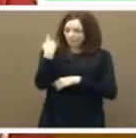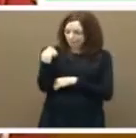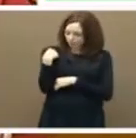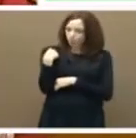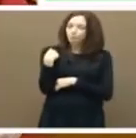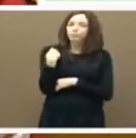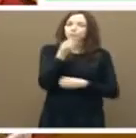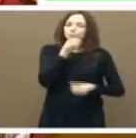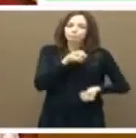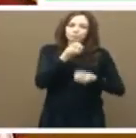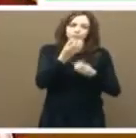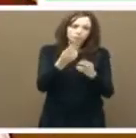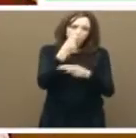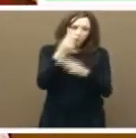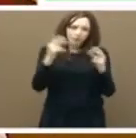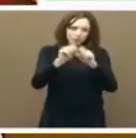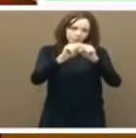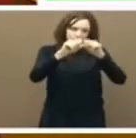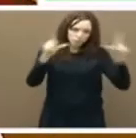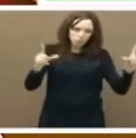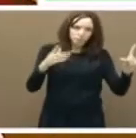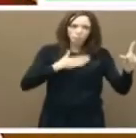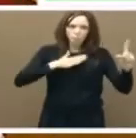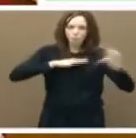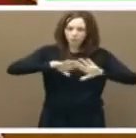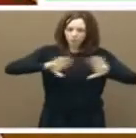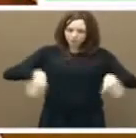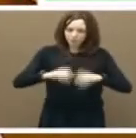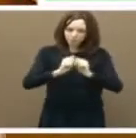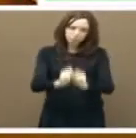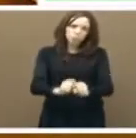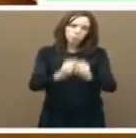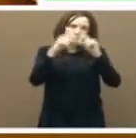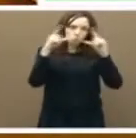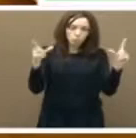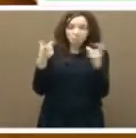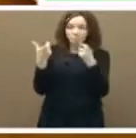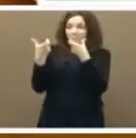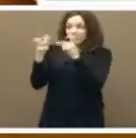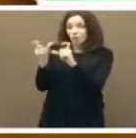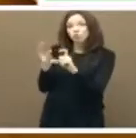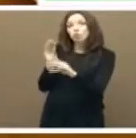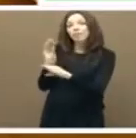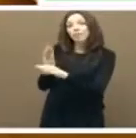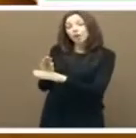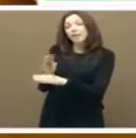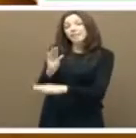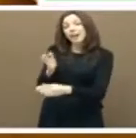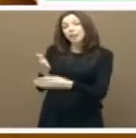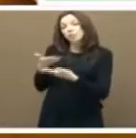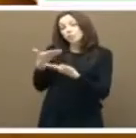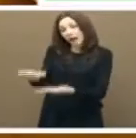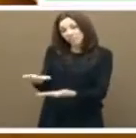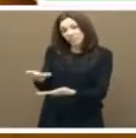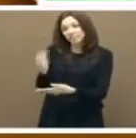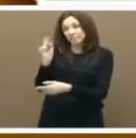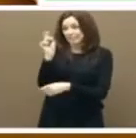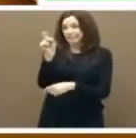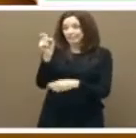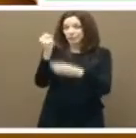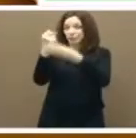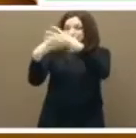de bienes inmuebles de la Administración autonómica. En el apartado de subvenciones y ayudas, señoría, compartirá conmigo que el mejor de los